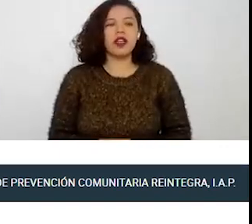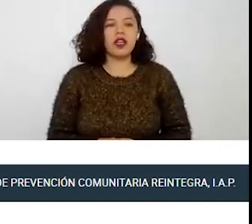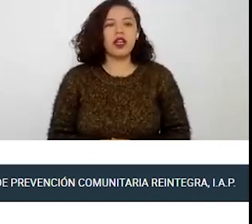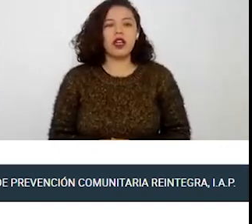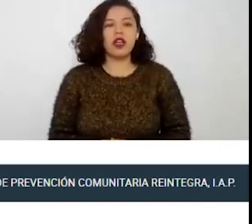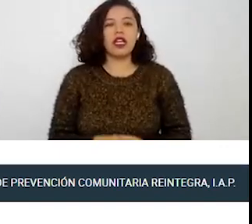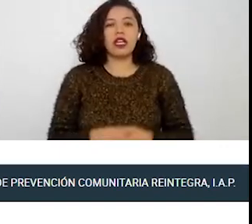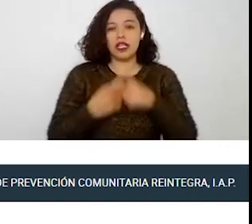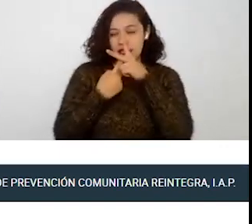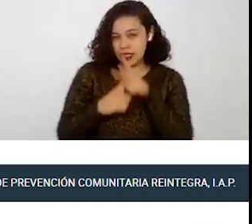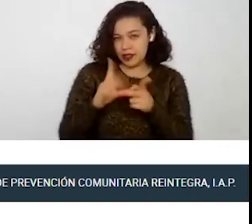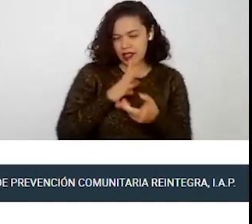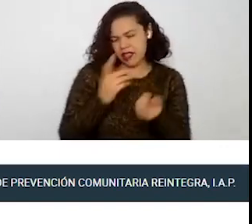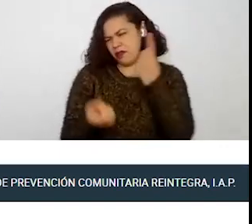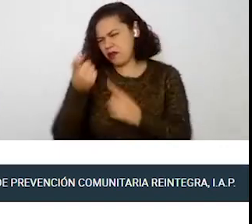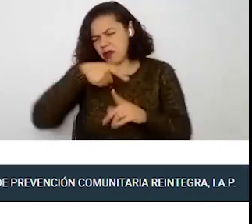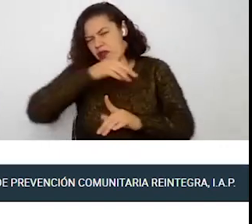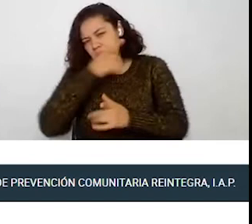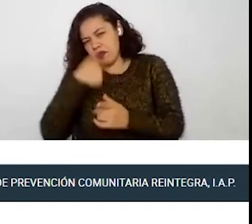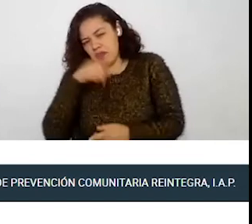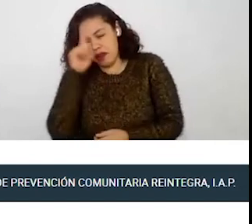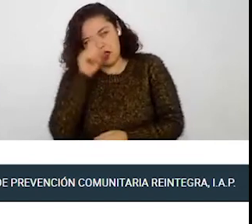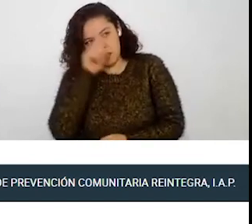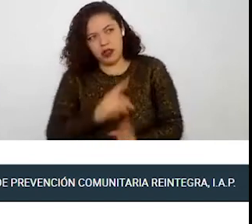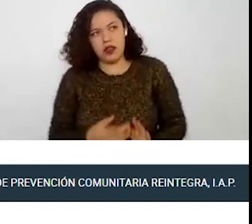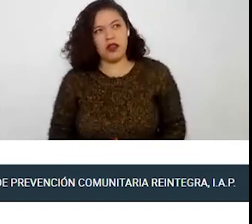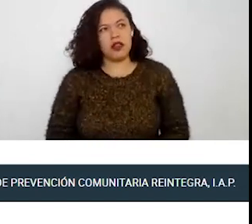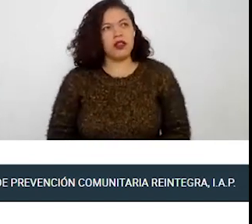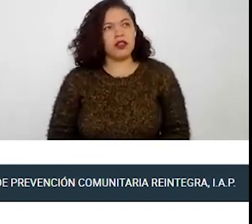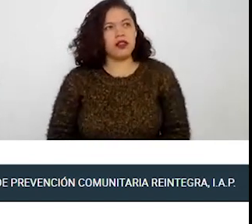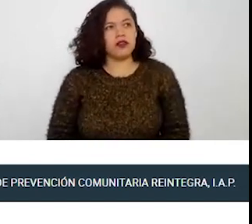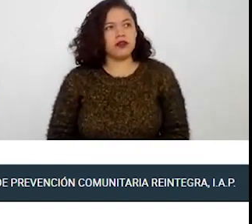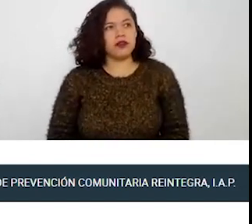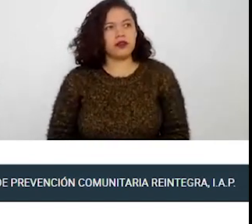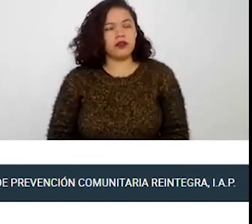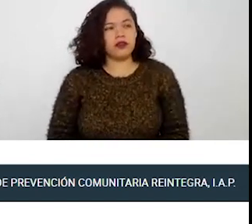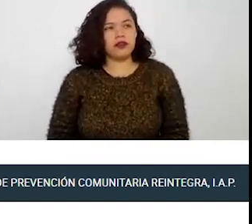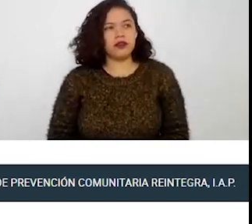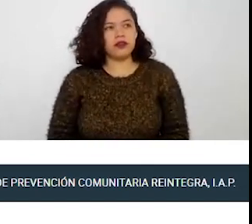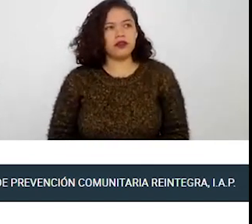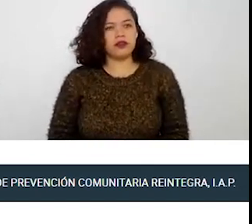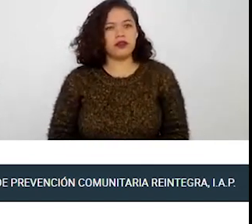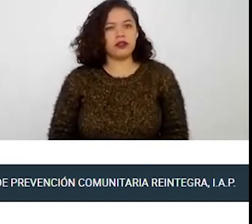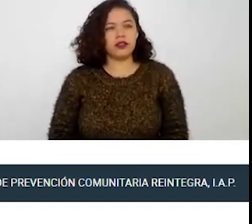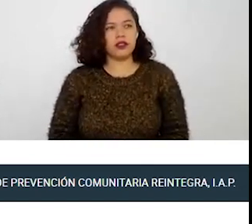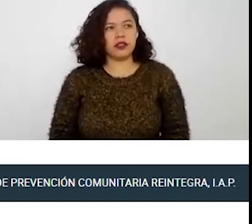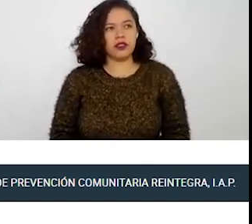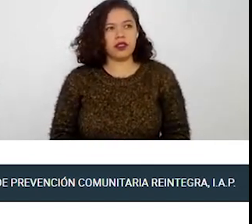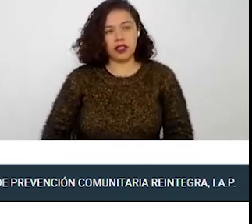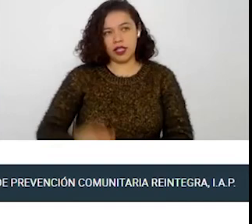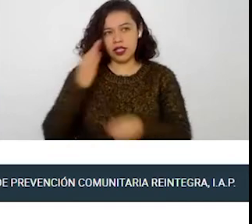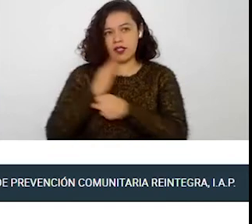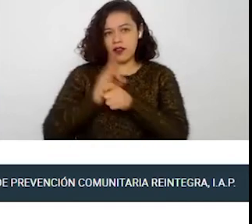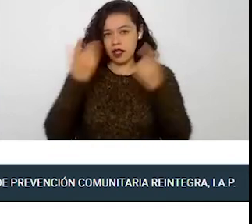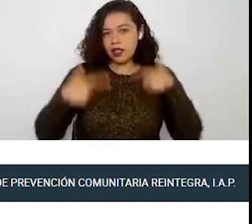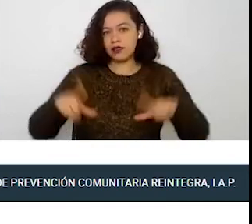que dice inicio en fin ustedes Les recomiendo de hecho les iba a comentar Ya ahorita está disponible en la